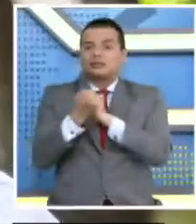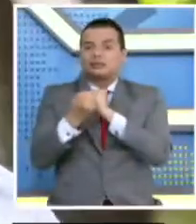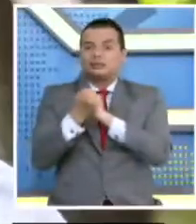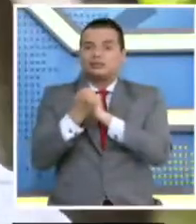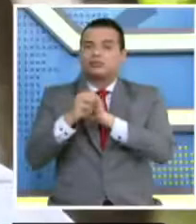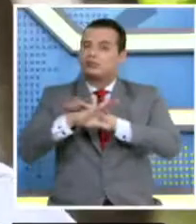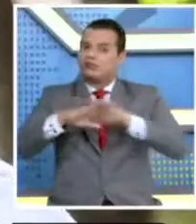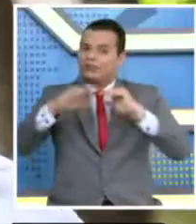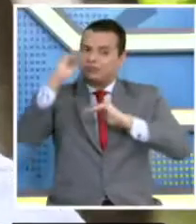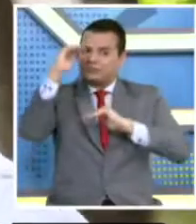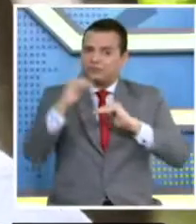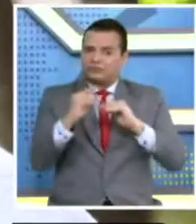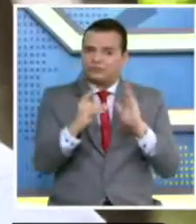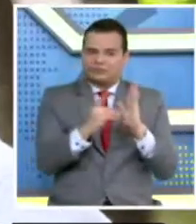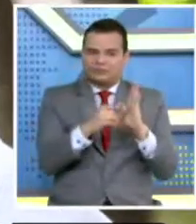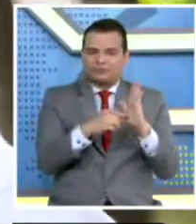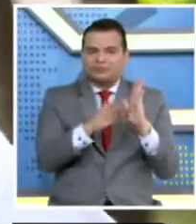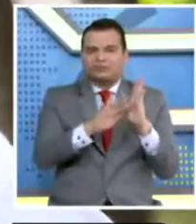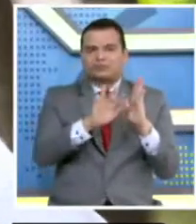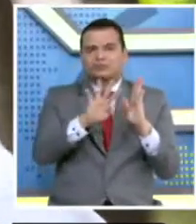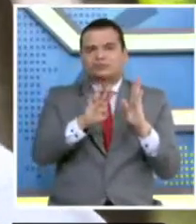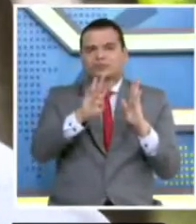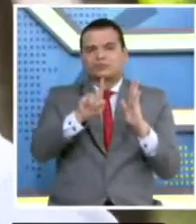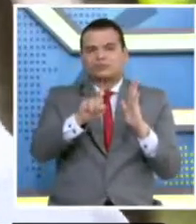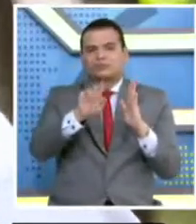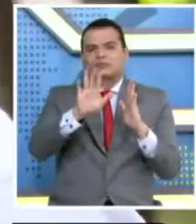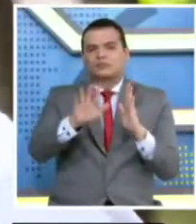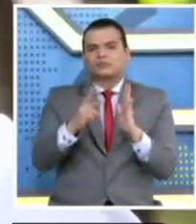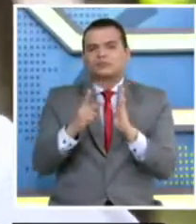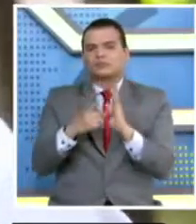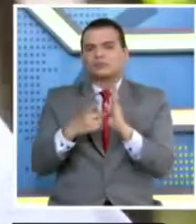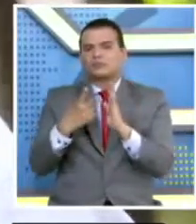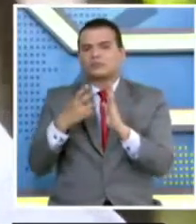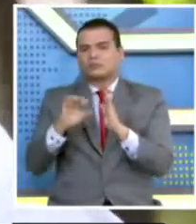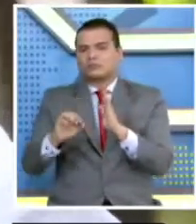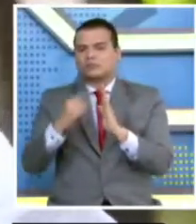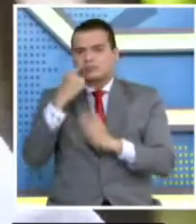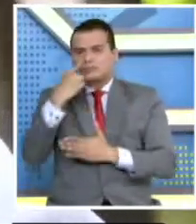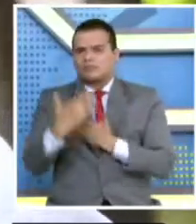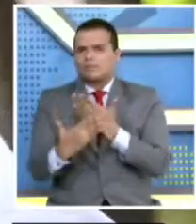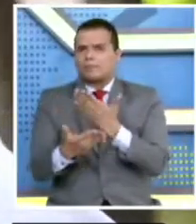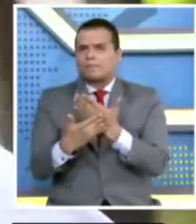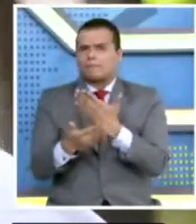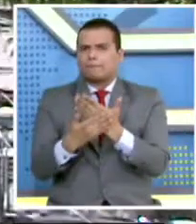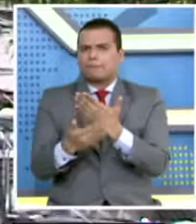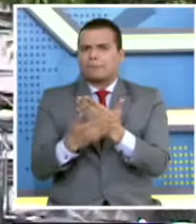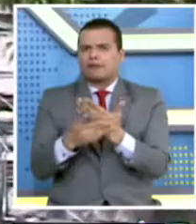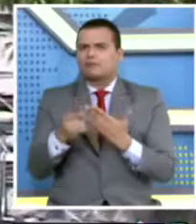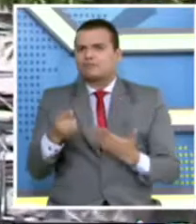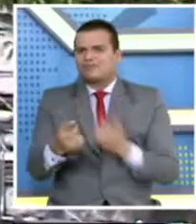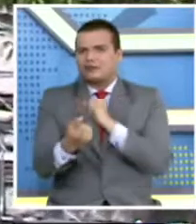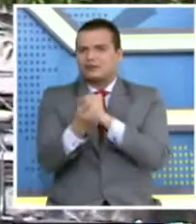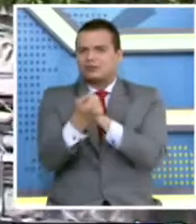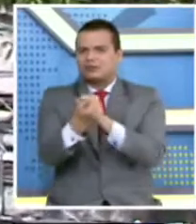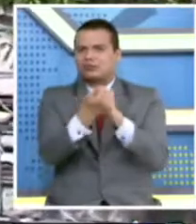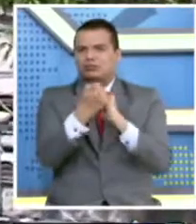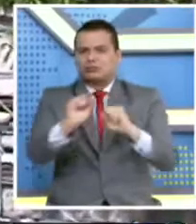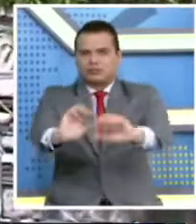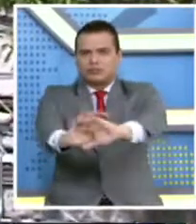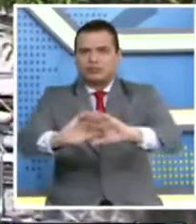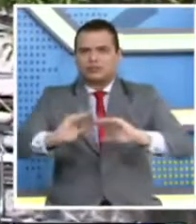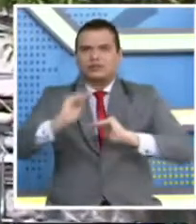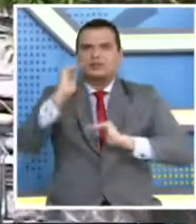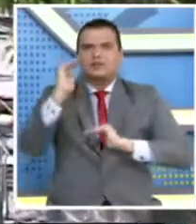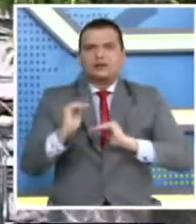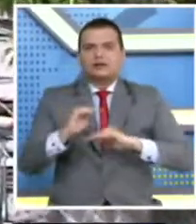el 546 del 2020, proferido por el gobierno nacional, que buscaba precisamente el deshacinamiento de las cárceles en el país, que